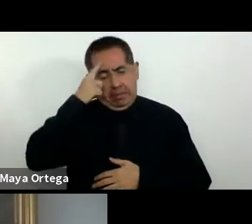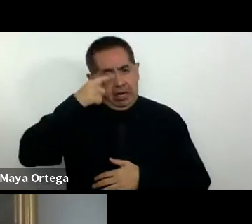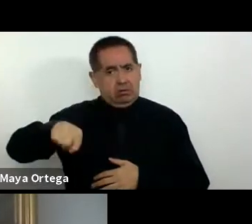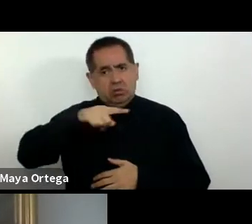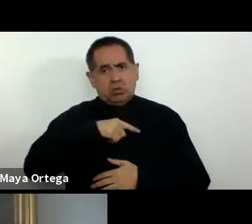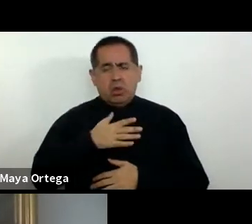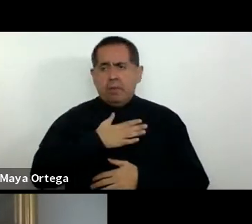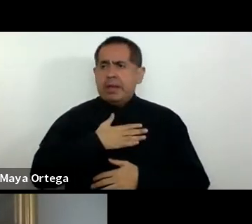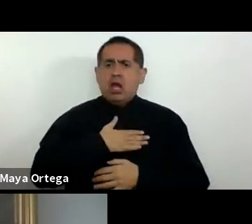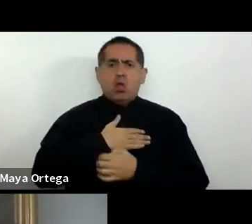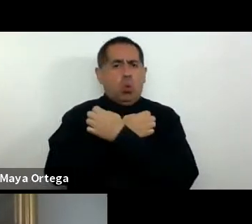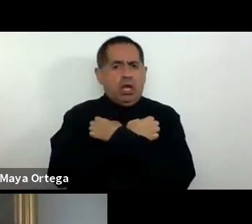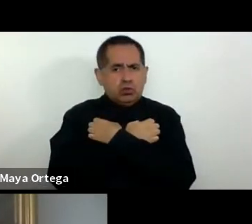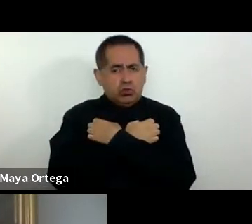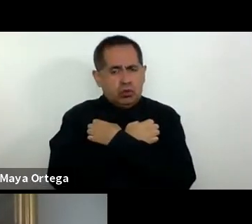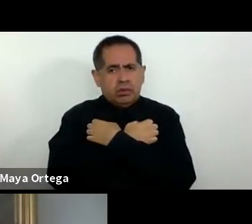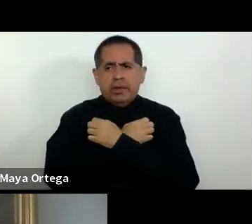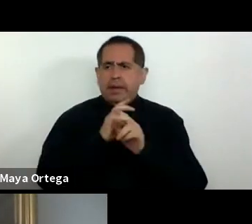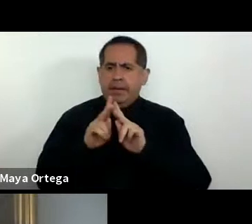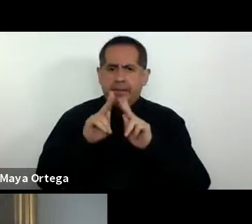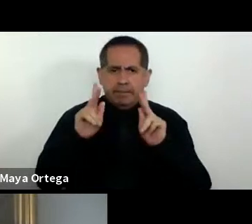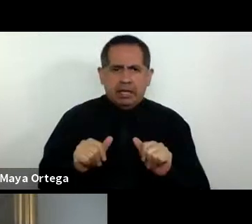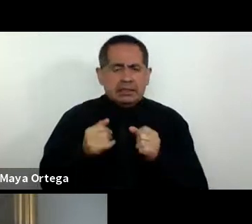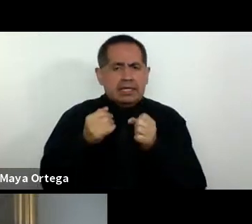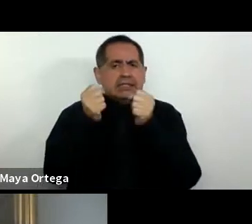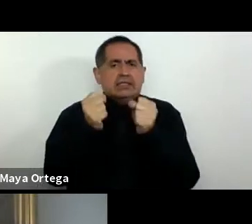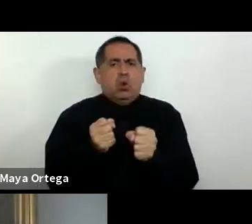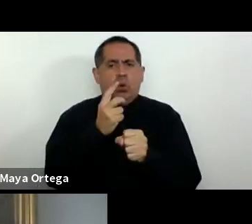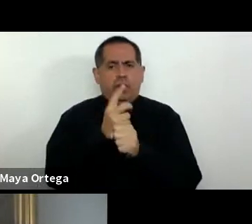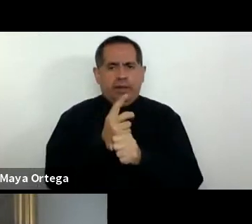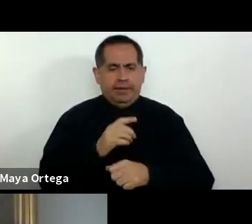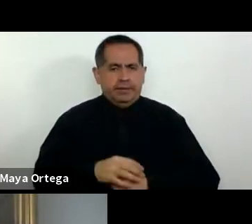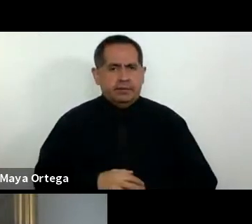su educación, paz y seguridad.